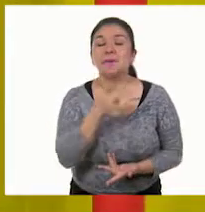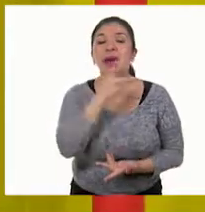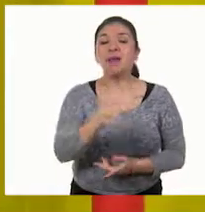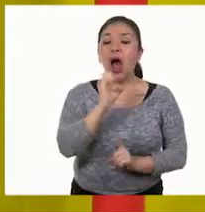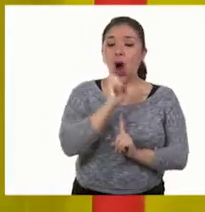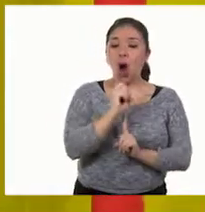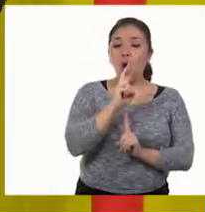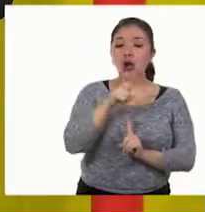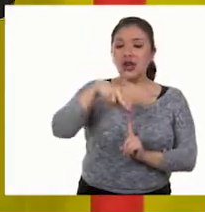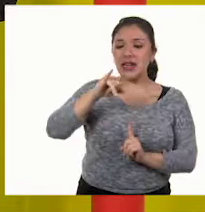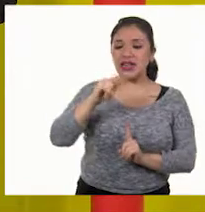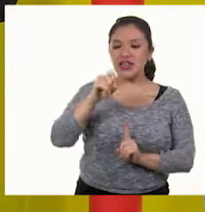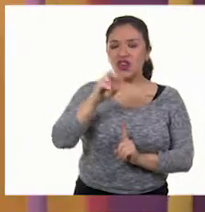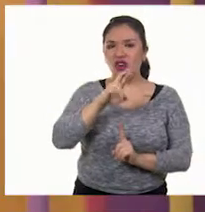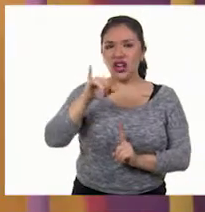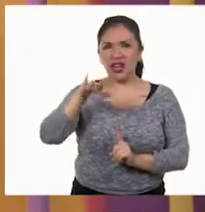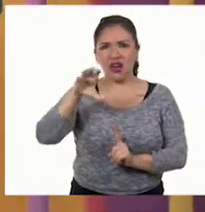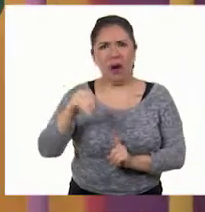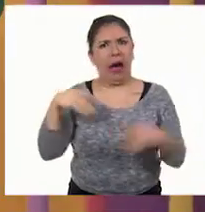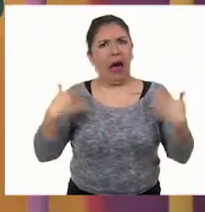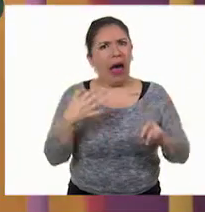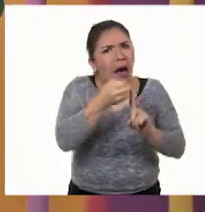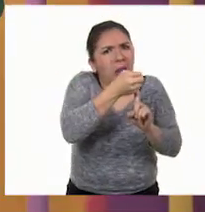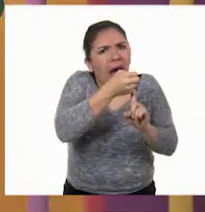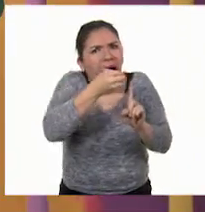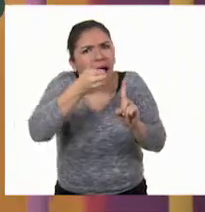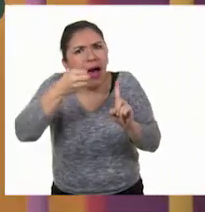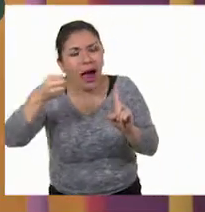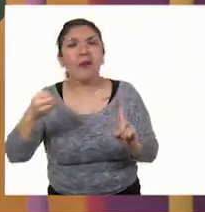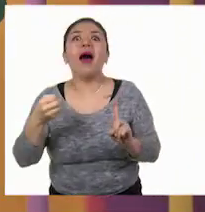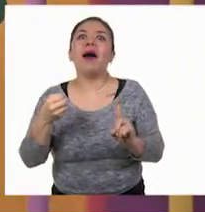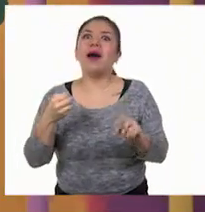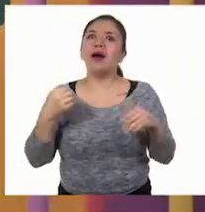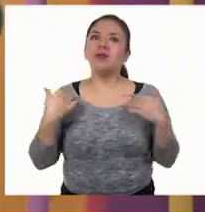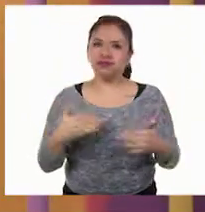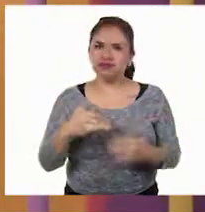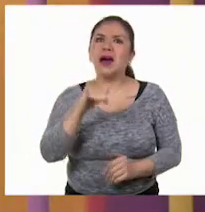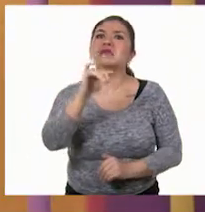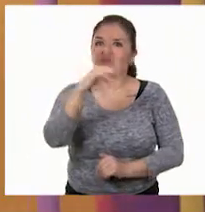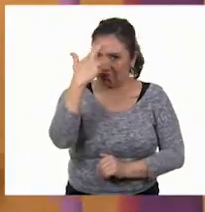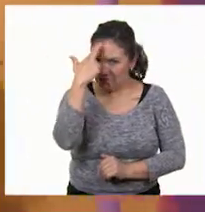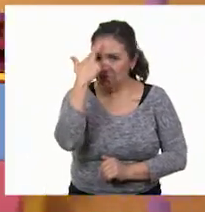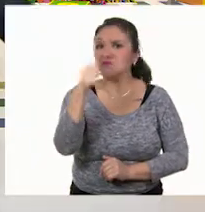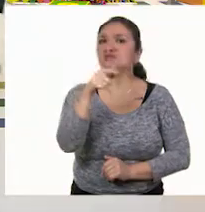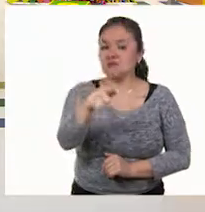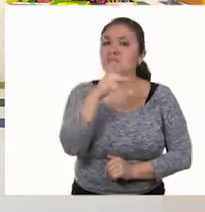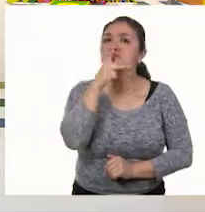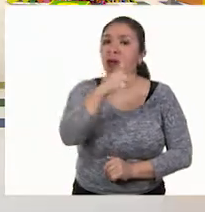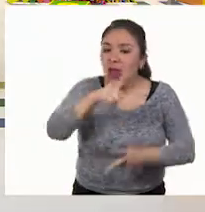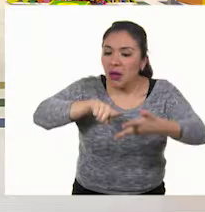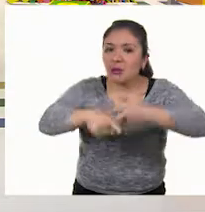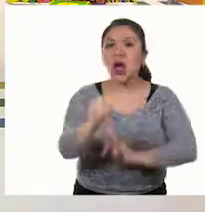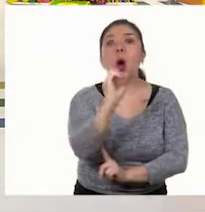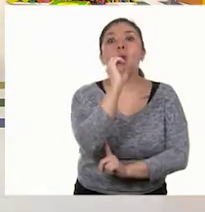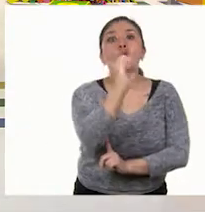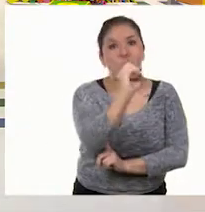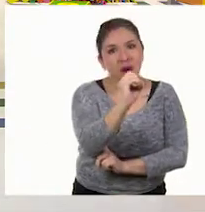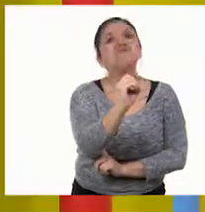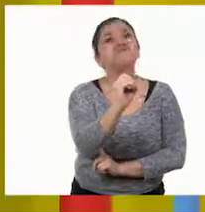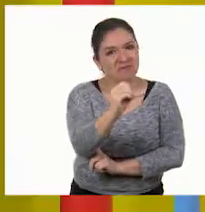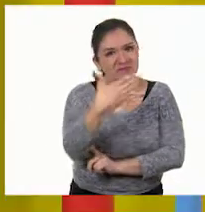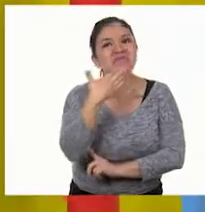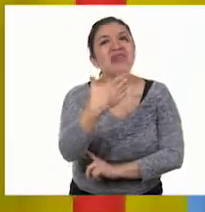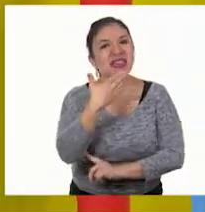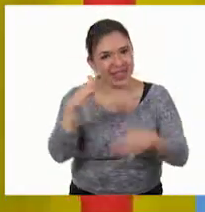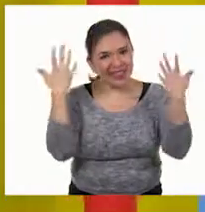ornitorrinco. Ah, caray, esa palabra sí que está larga. Sí. Ornitorrinco, sí, sí empieza con la O.